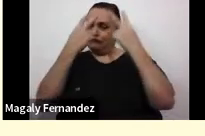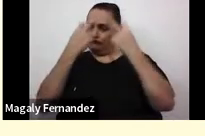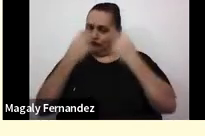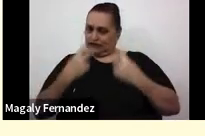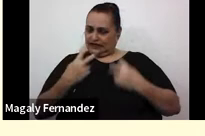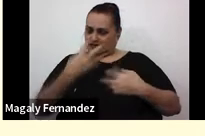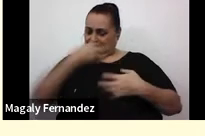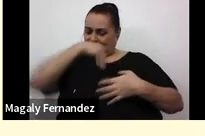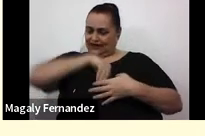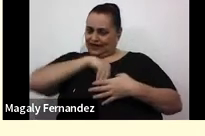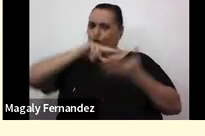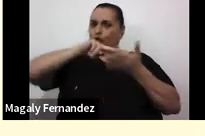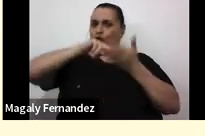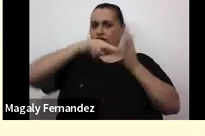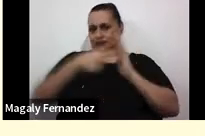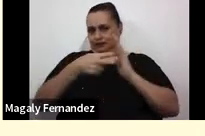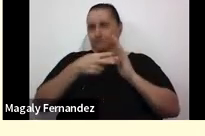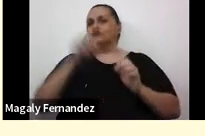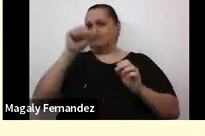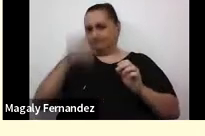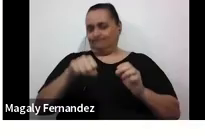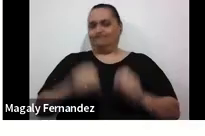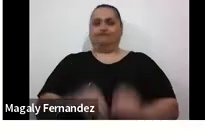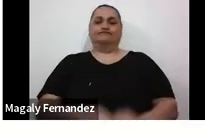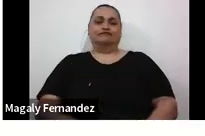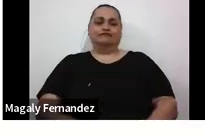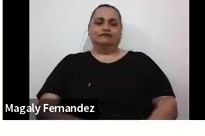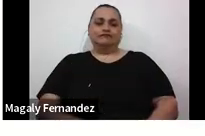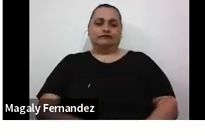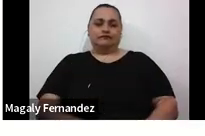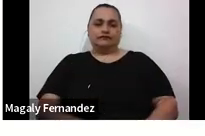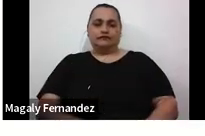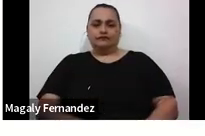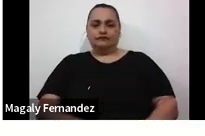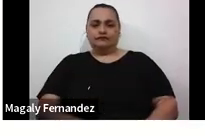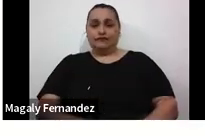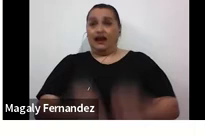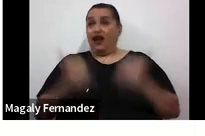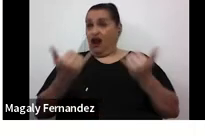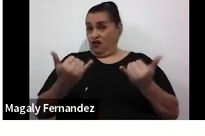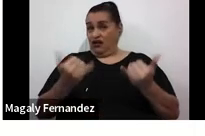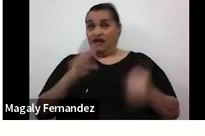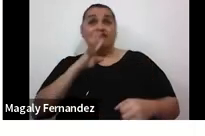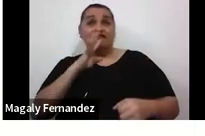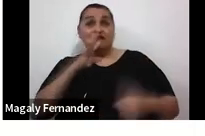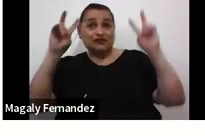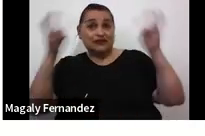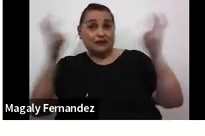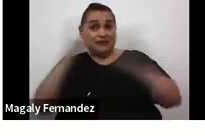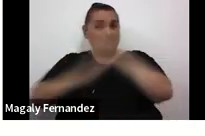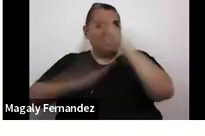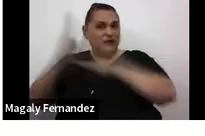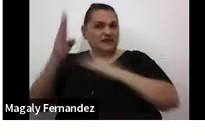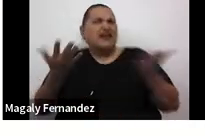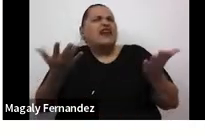este concepto pasemos por favor a la siguiente ahora Estamos hablando de discapacidad hace rato pero